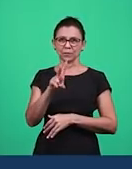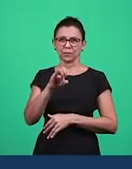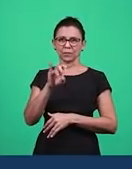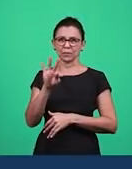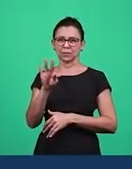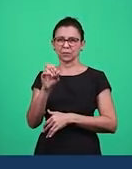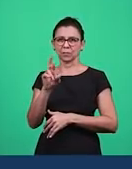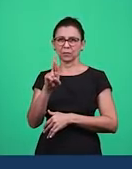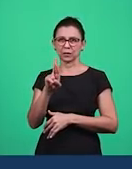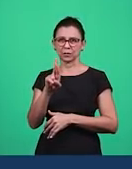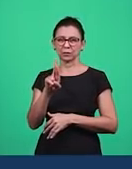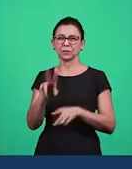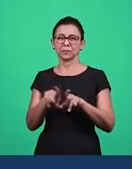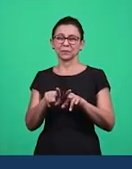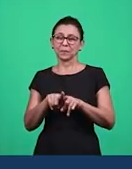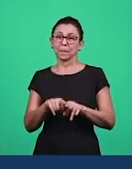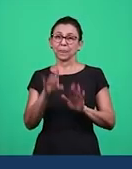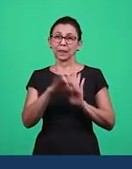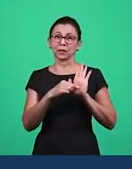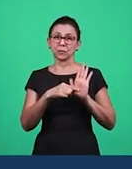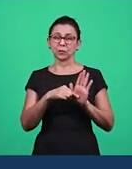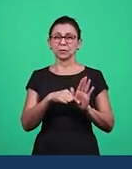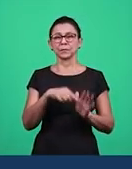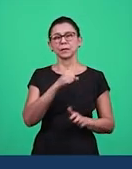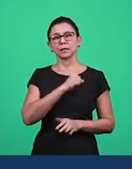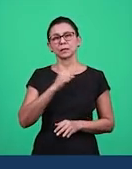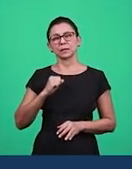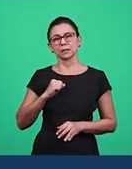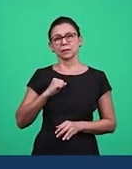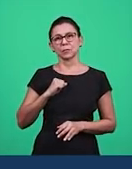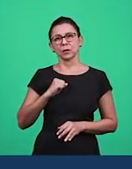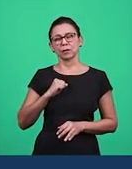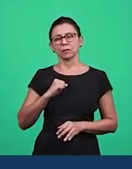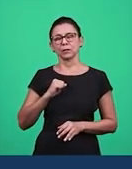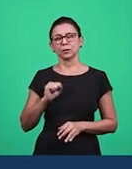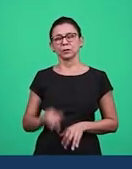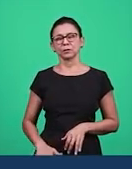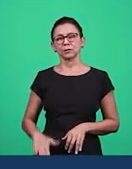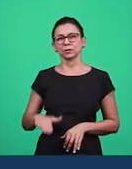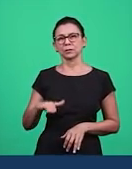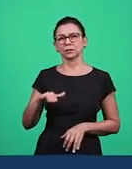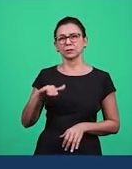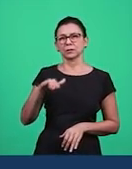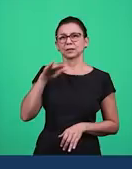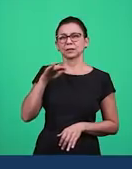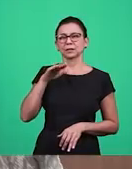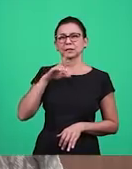Contri y crecía Samuel y el Señor estaba con él. 1 Samuel capítulo 3 versículo